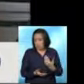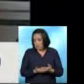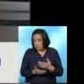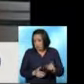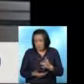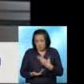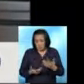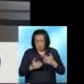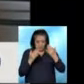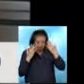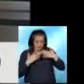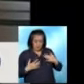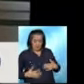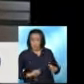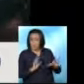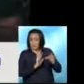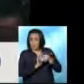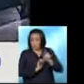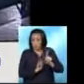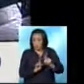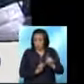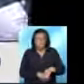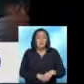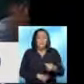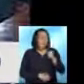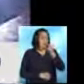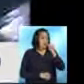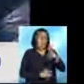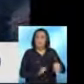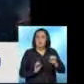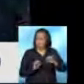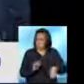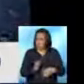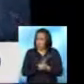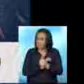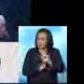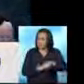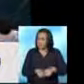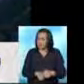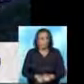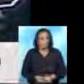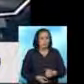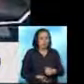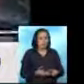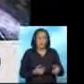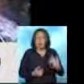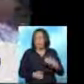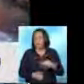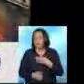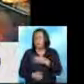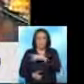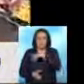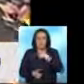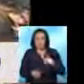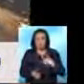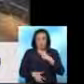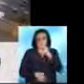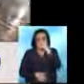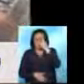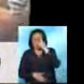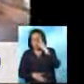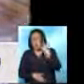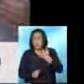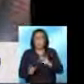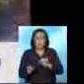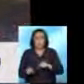aunque no tenía el parecido físico con el Sol de México, talento le sobraba. Como sin prisas, como siempre te soñé,